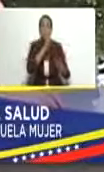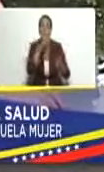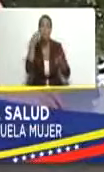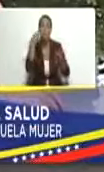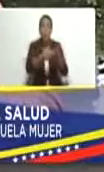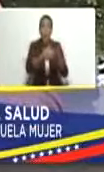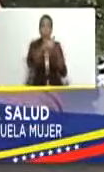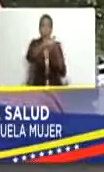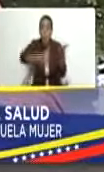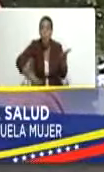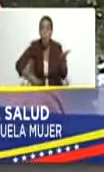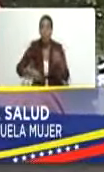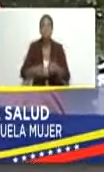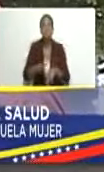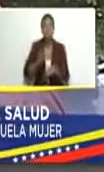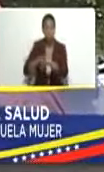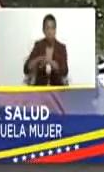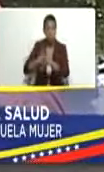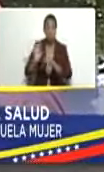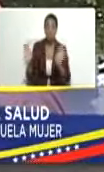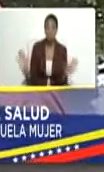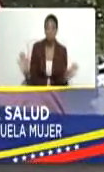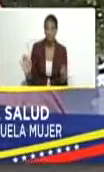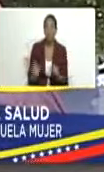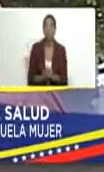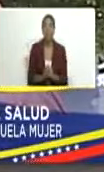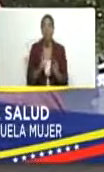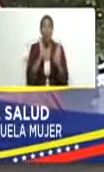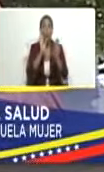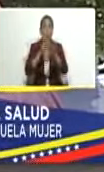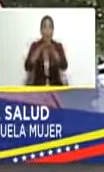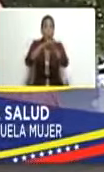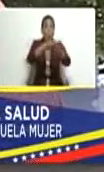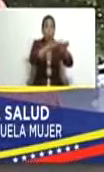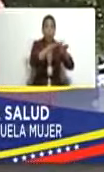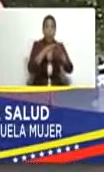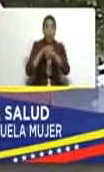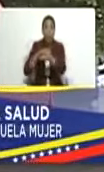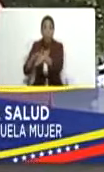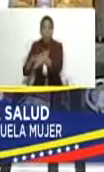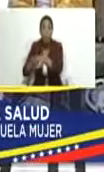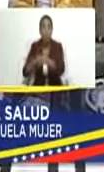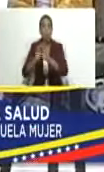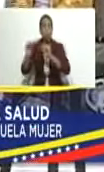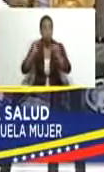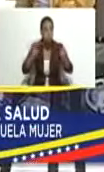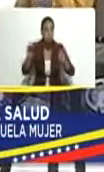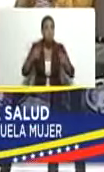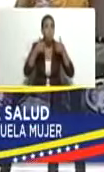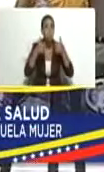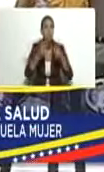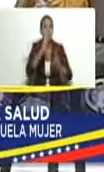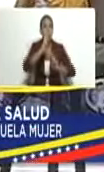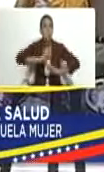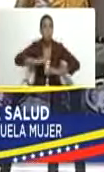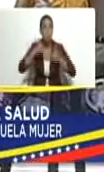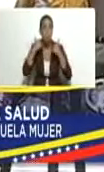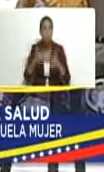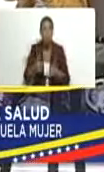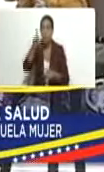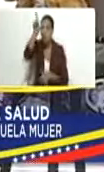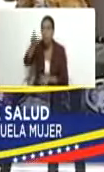registradas. Así que la convocatoria ha tenido buena atención en la